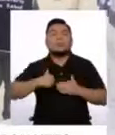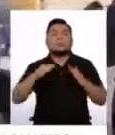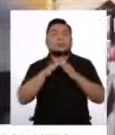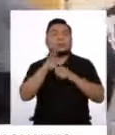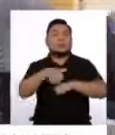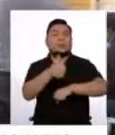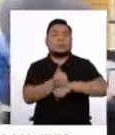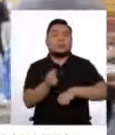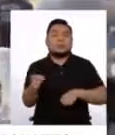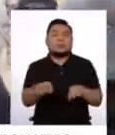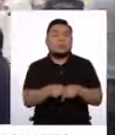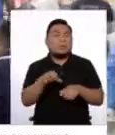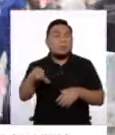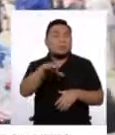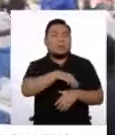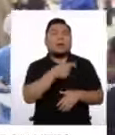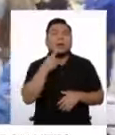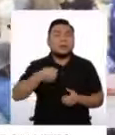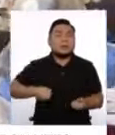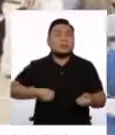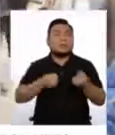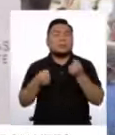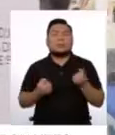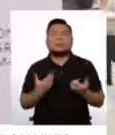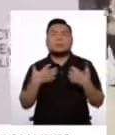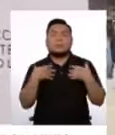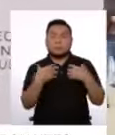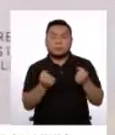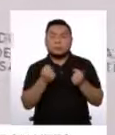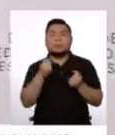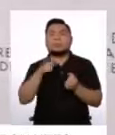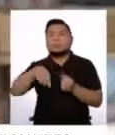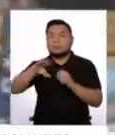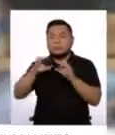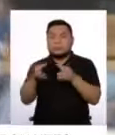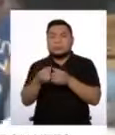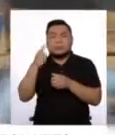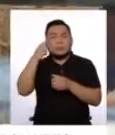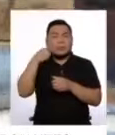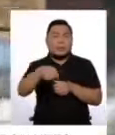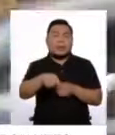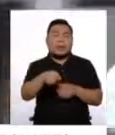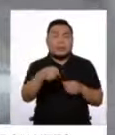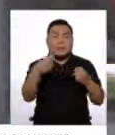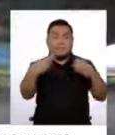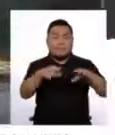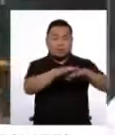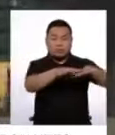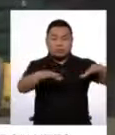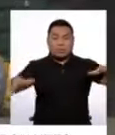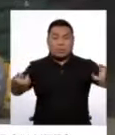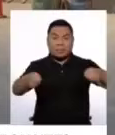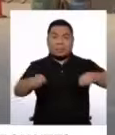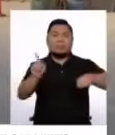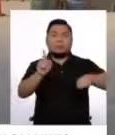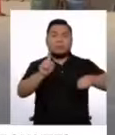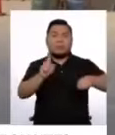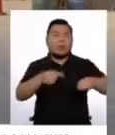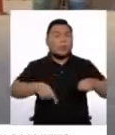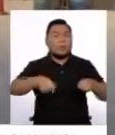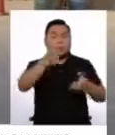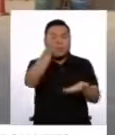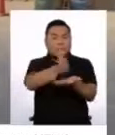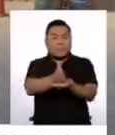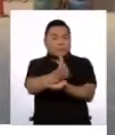Santanita y los sectores de Agricultura, Produce y Salud, acordaron hacer un cierre temporal focalizado. Vamos a cerrar el pabellón A y B